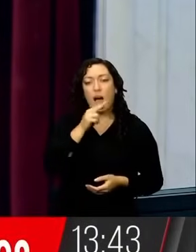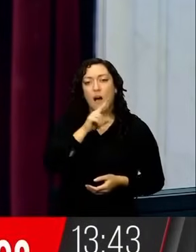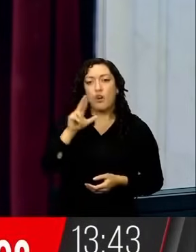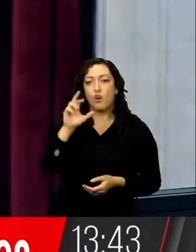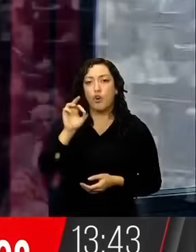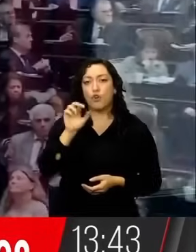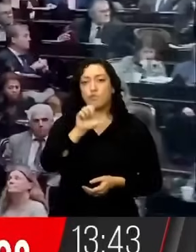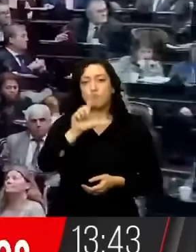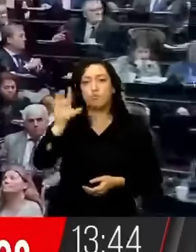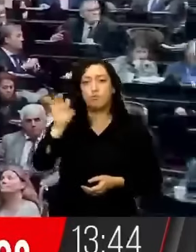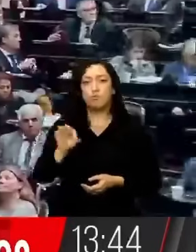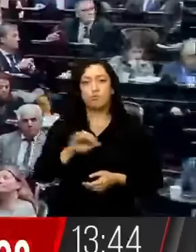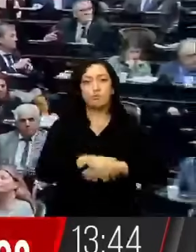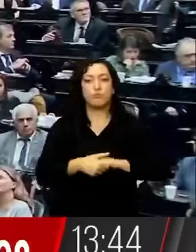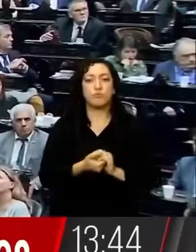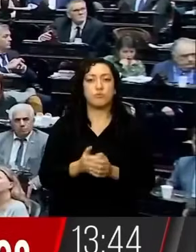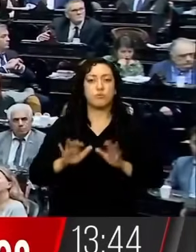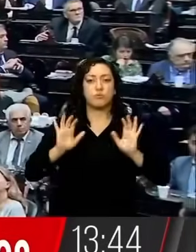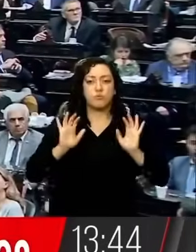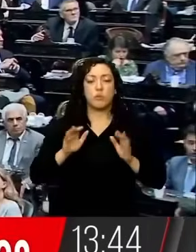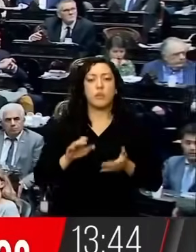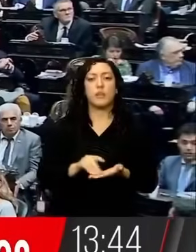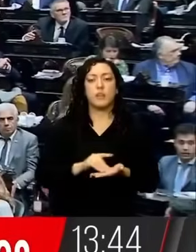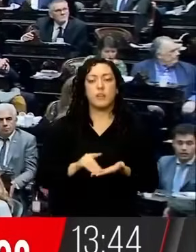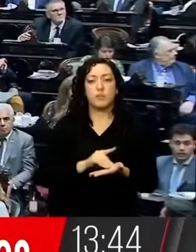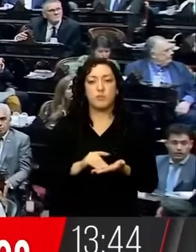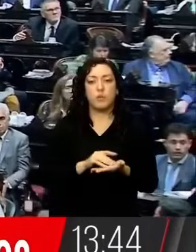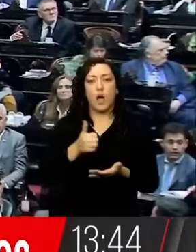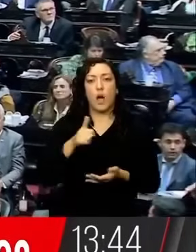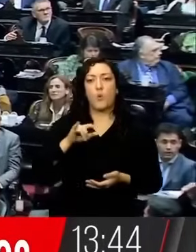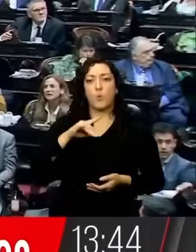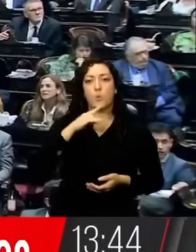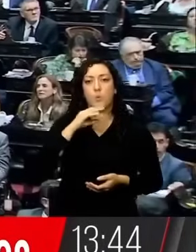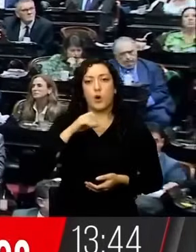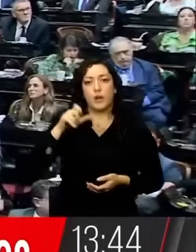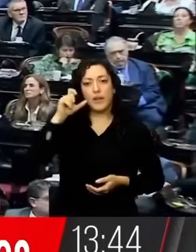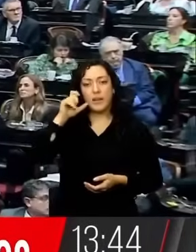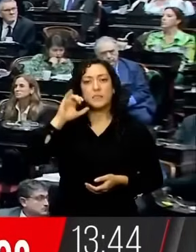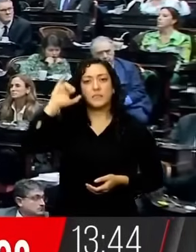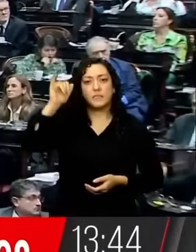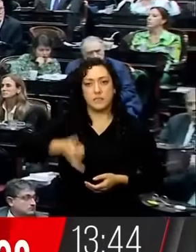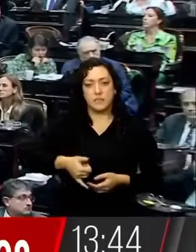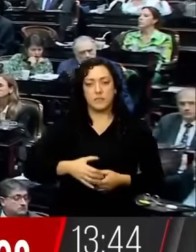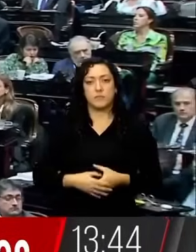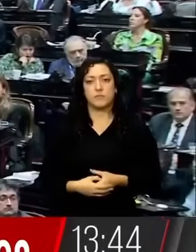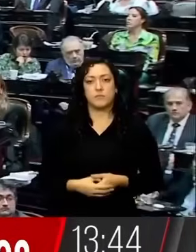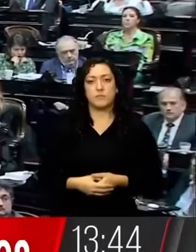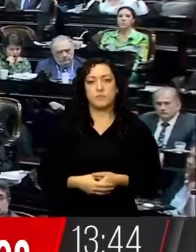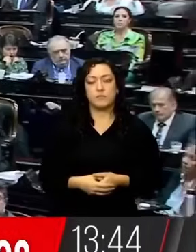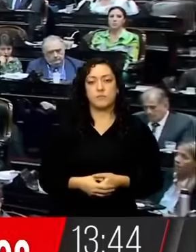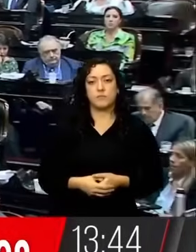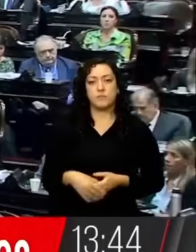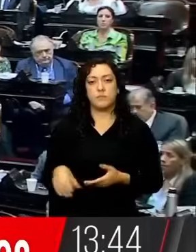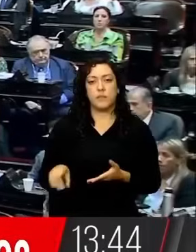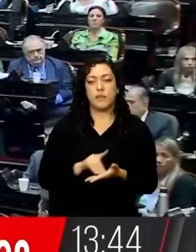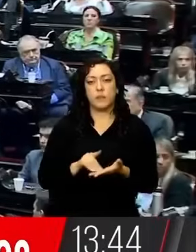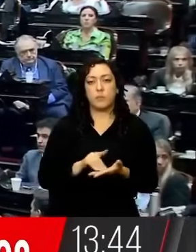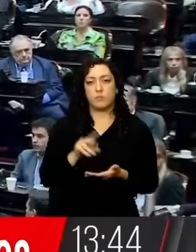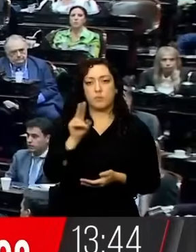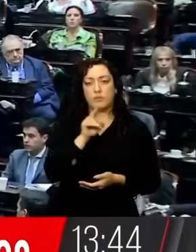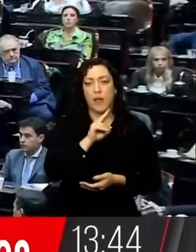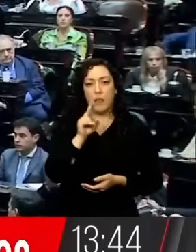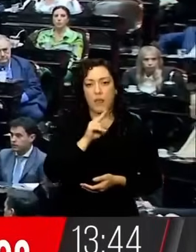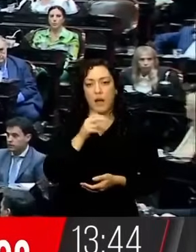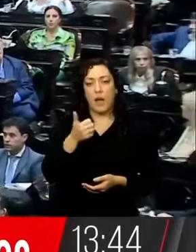Arroyo. Abstención. Diputada Fabiola Aubone. Afirmativo. Afirmativo. Diputada